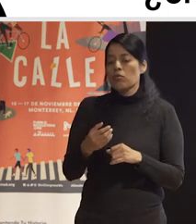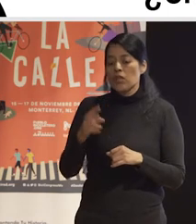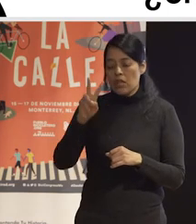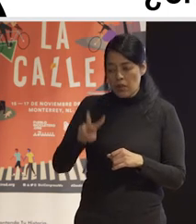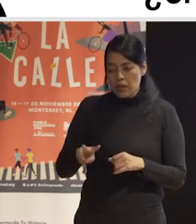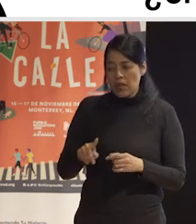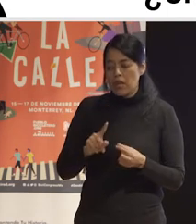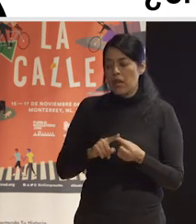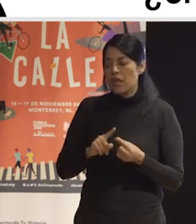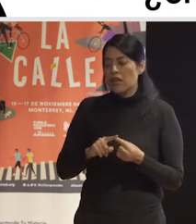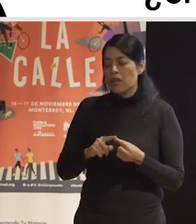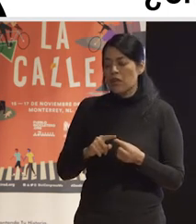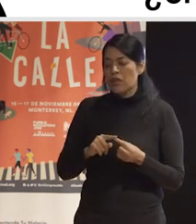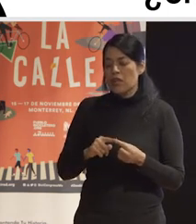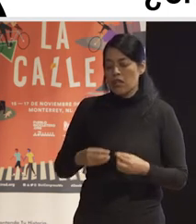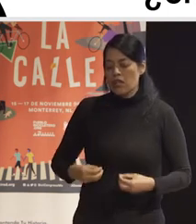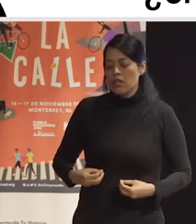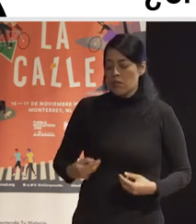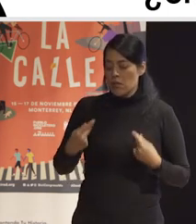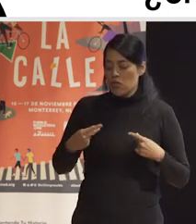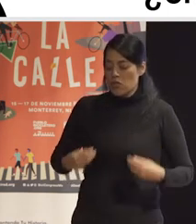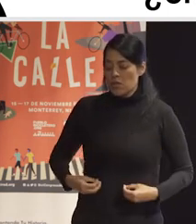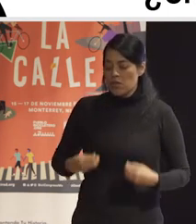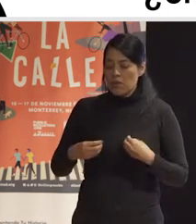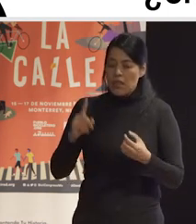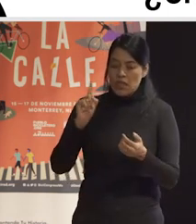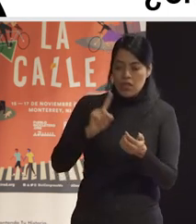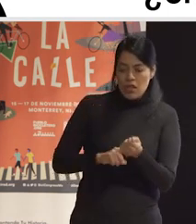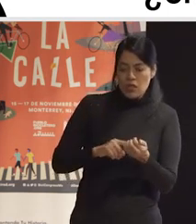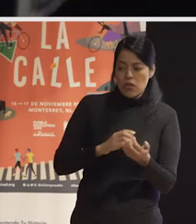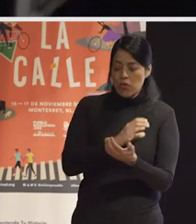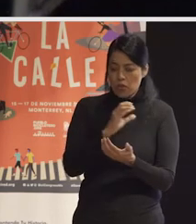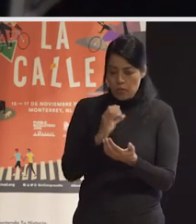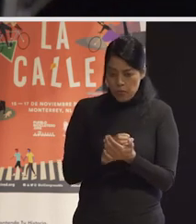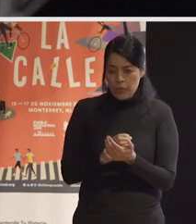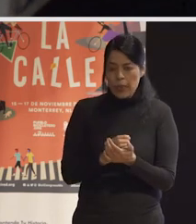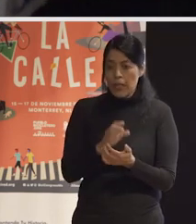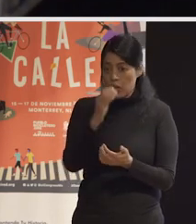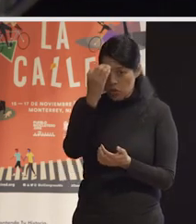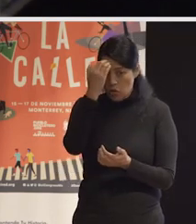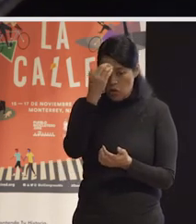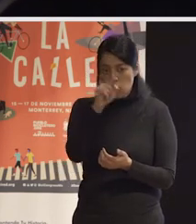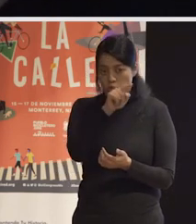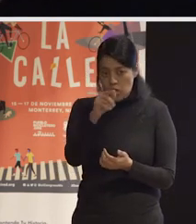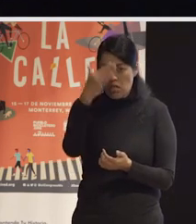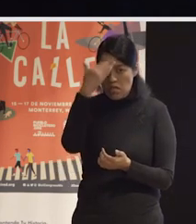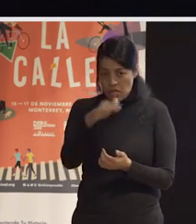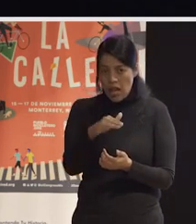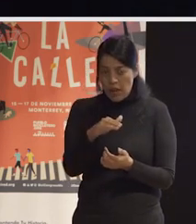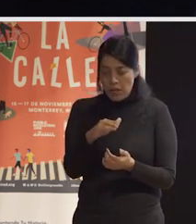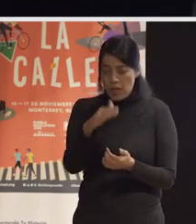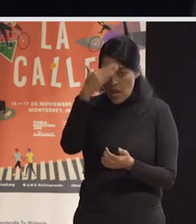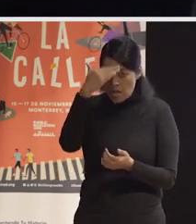nuestra falta ciudad en nuestra ciudad es lo que quería decir entonces conocemos osea saben que viven pueblos